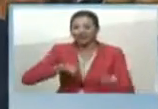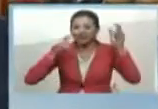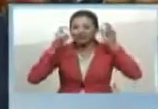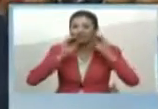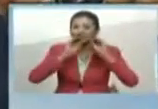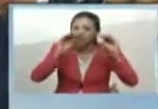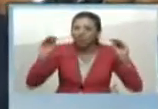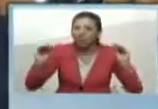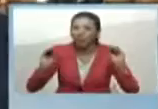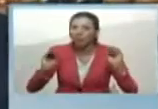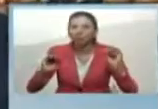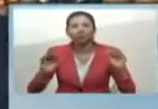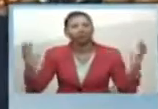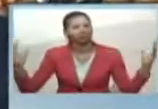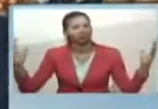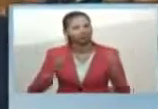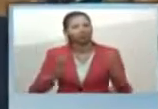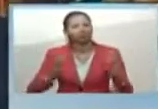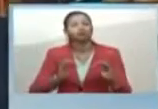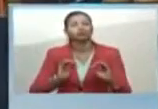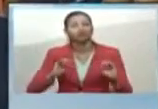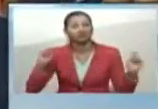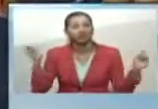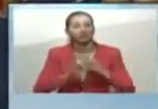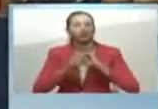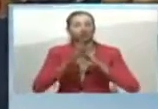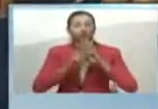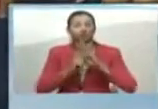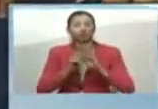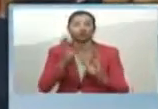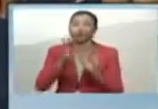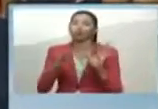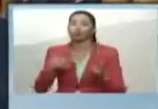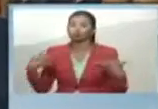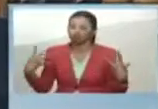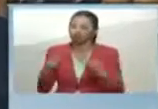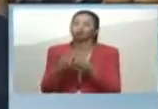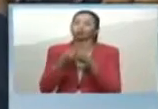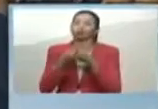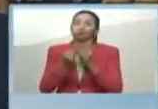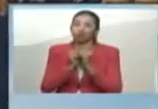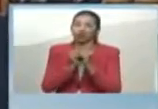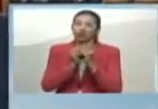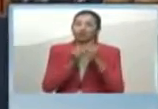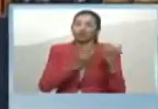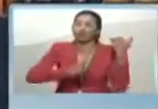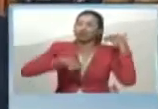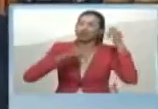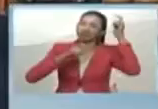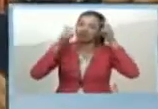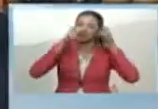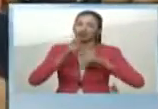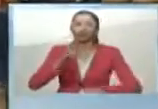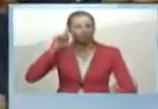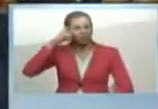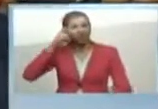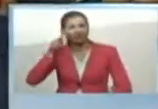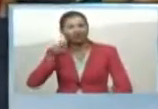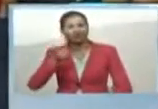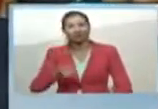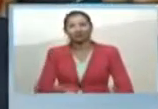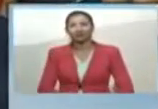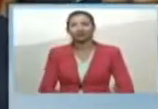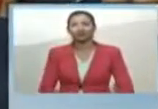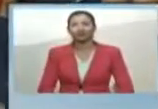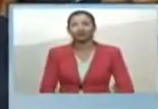tuve el destino de acompañarlo a él en el Consejo Presidencial Constitucional. Usted lo debe recordar porque mucho hablábamos